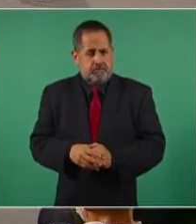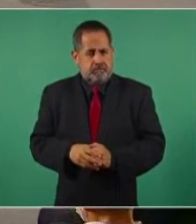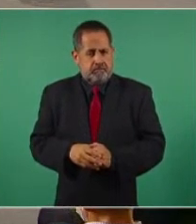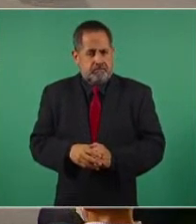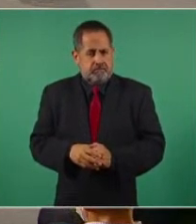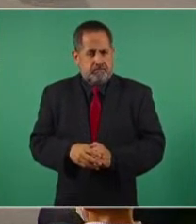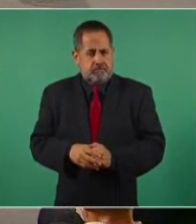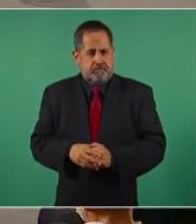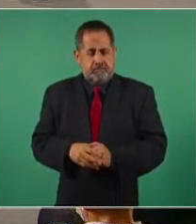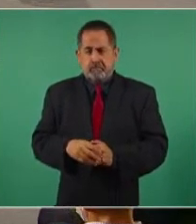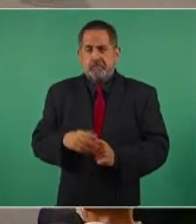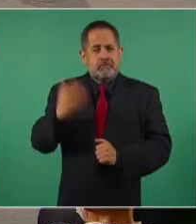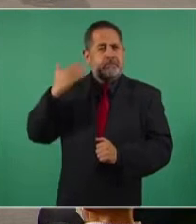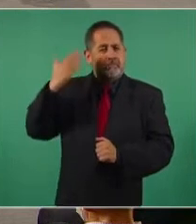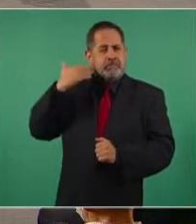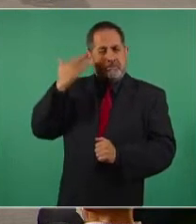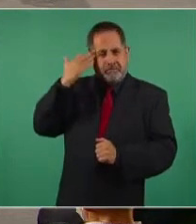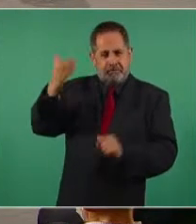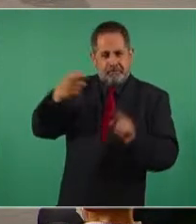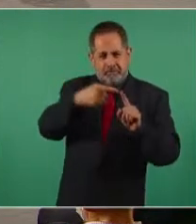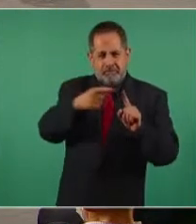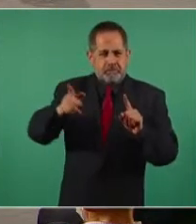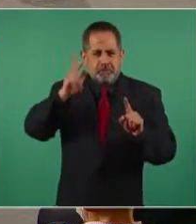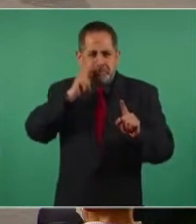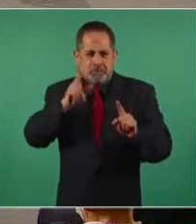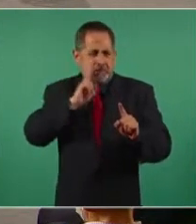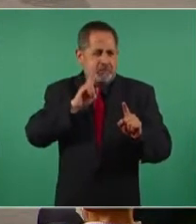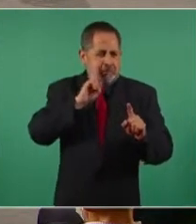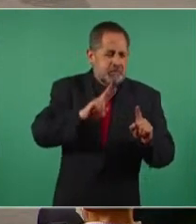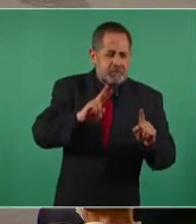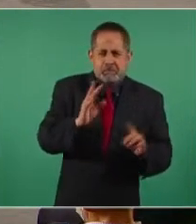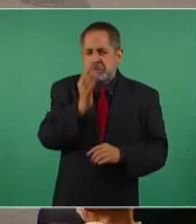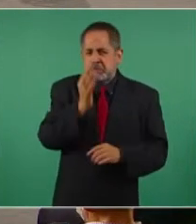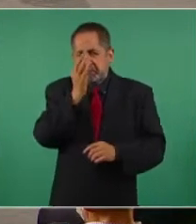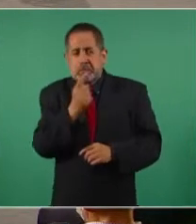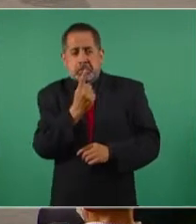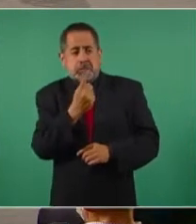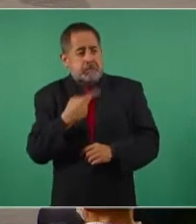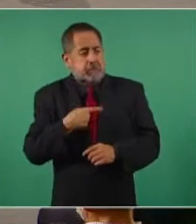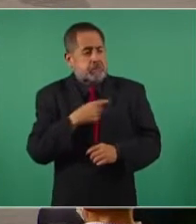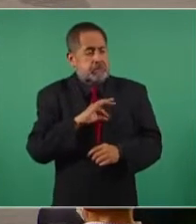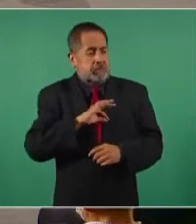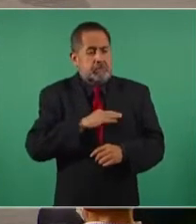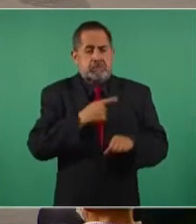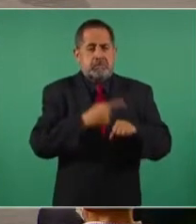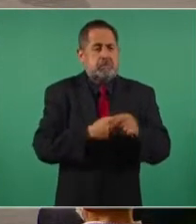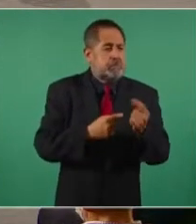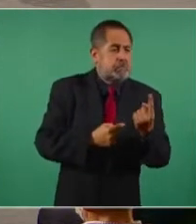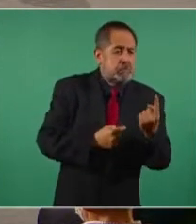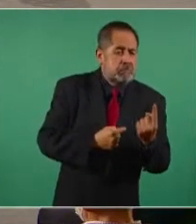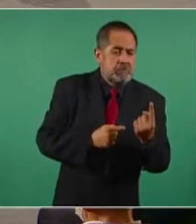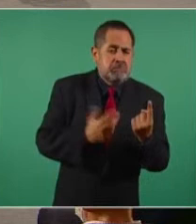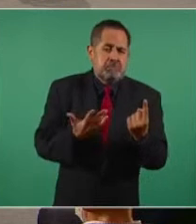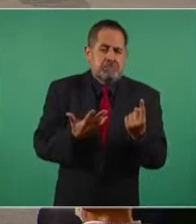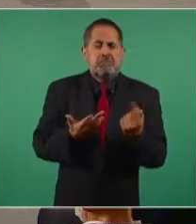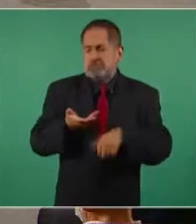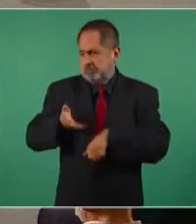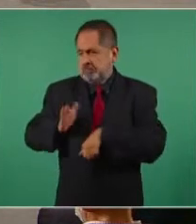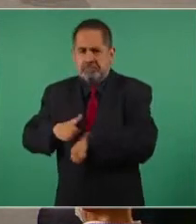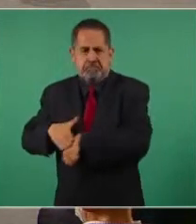durante esta prueba y no está para eso exhortar a los padres de